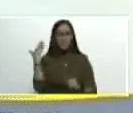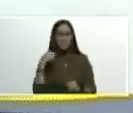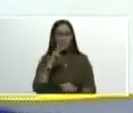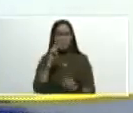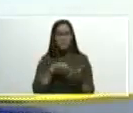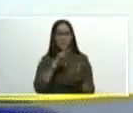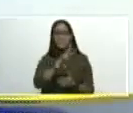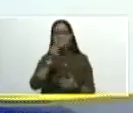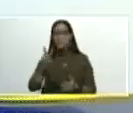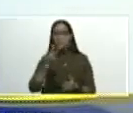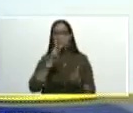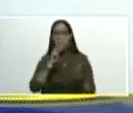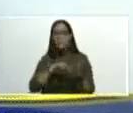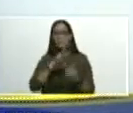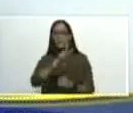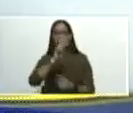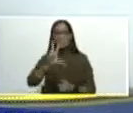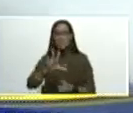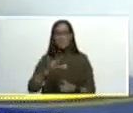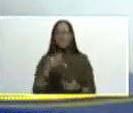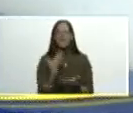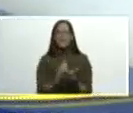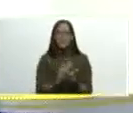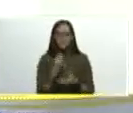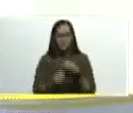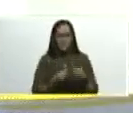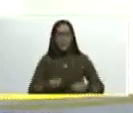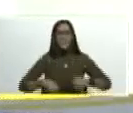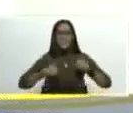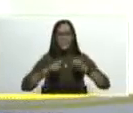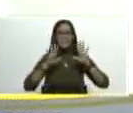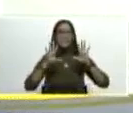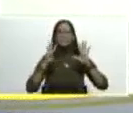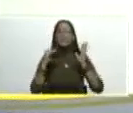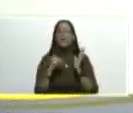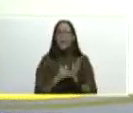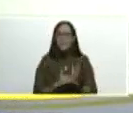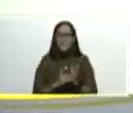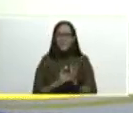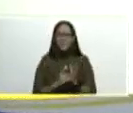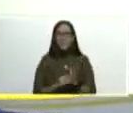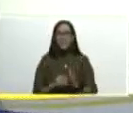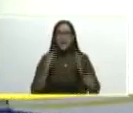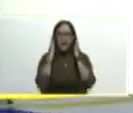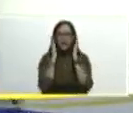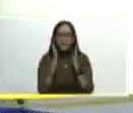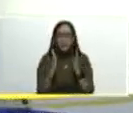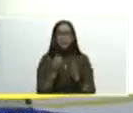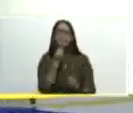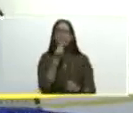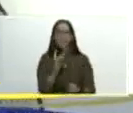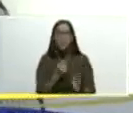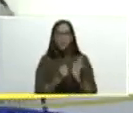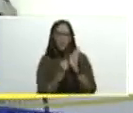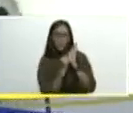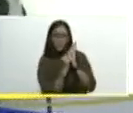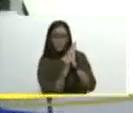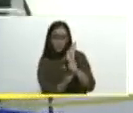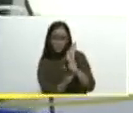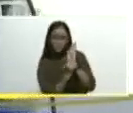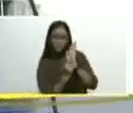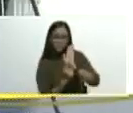2022 y 2023, en el estado de Monagas se han realizado más de 19.000 intervenciones. Y es bueno resaltar que de